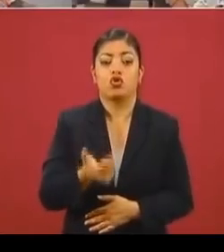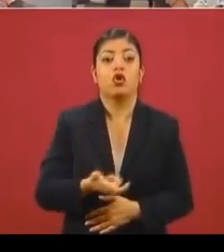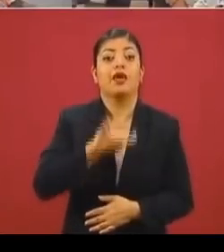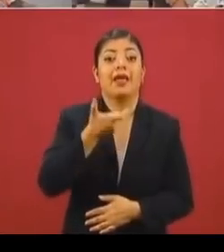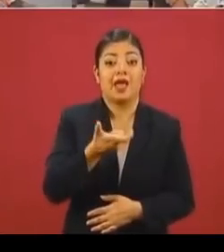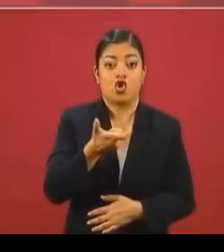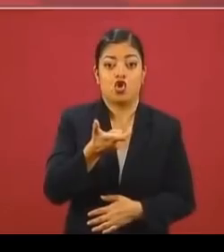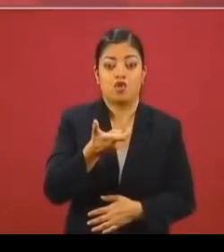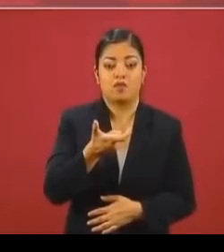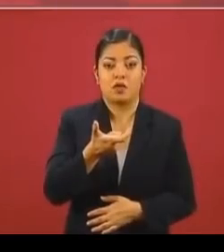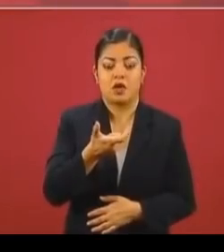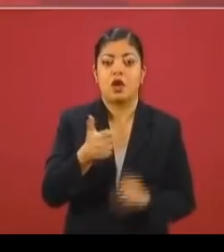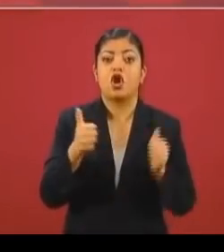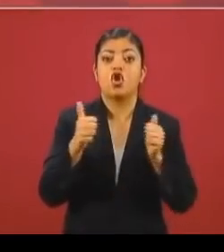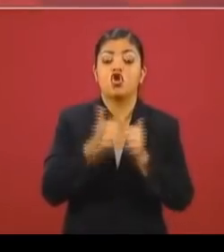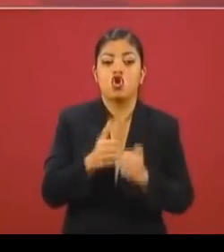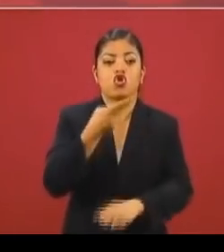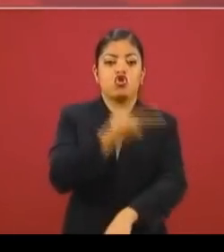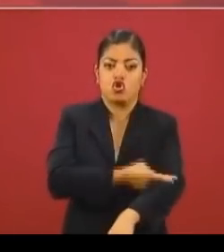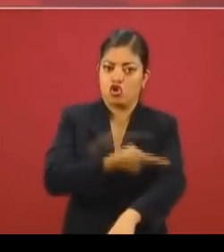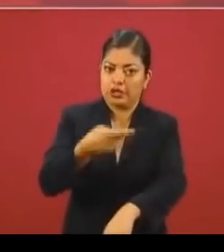economía con honestidad,